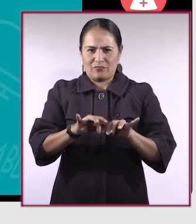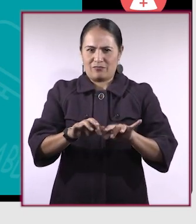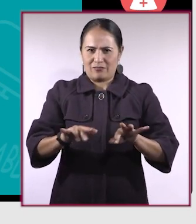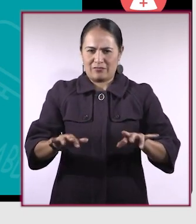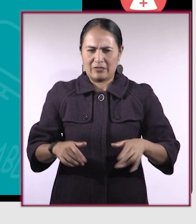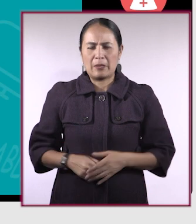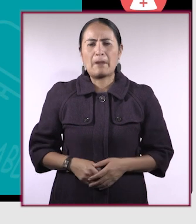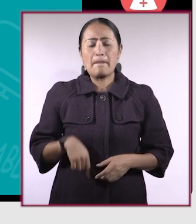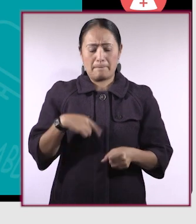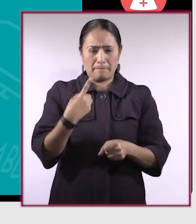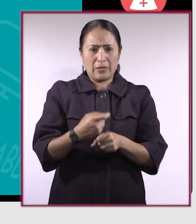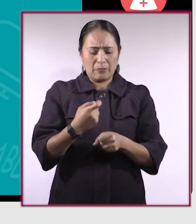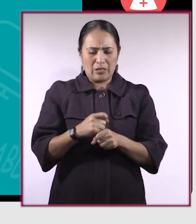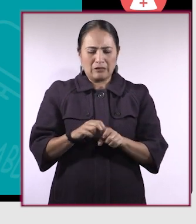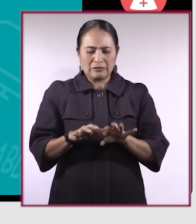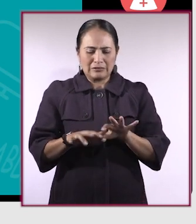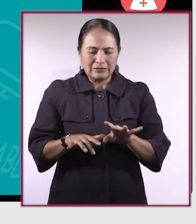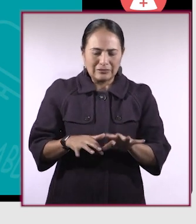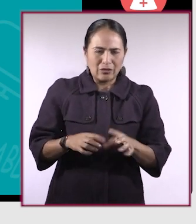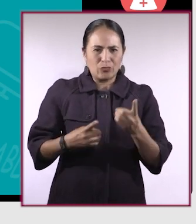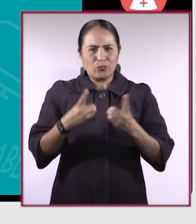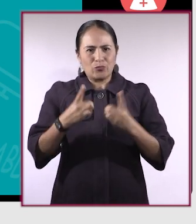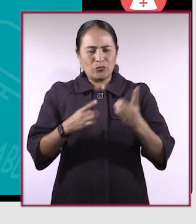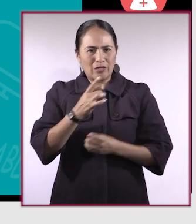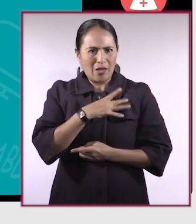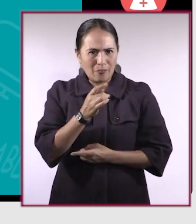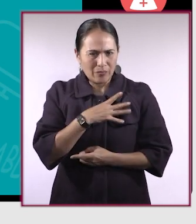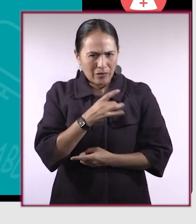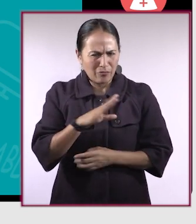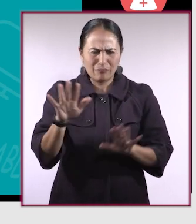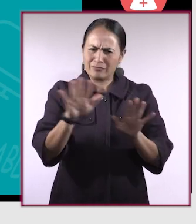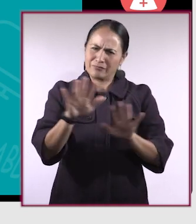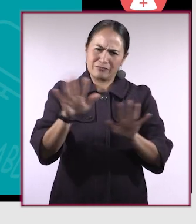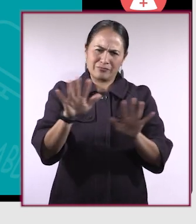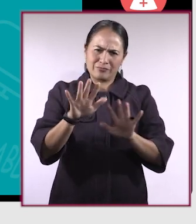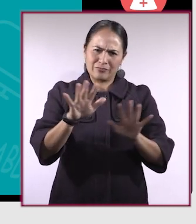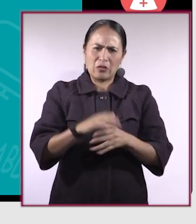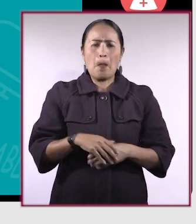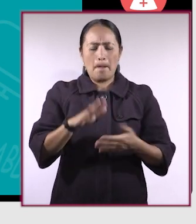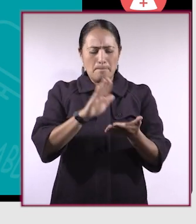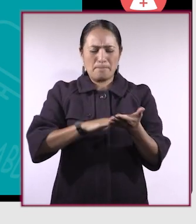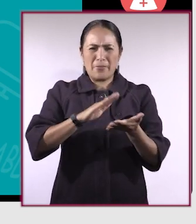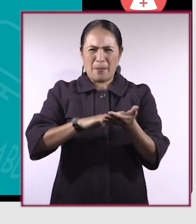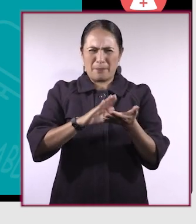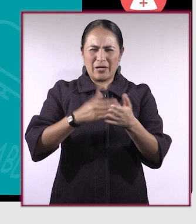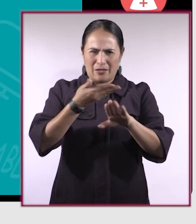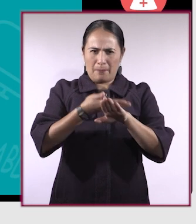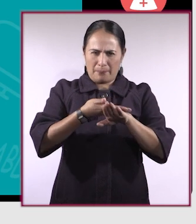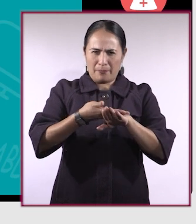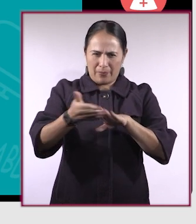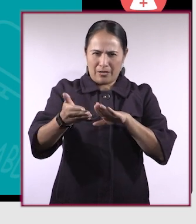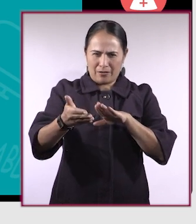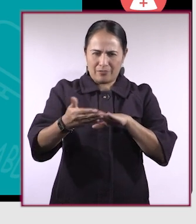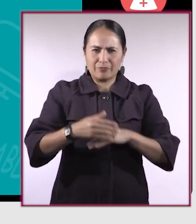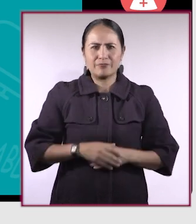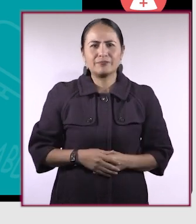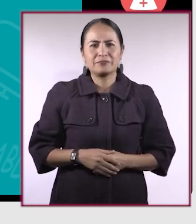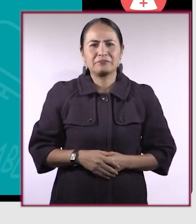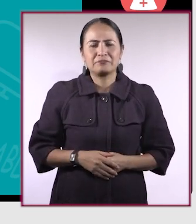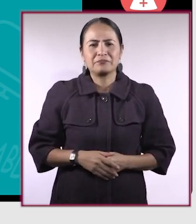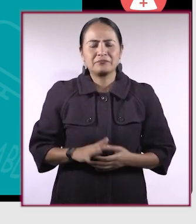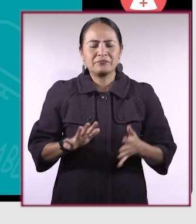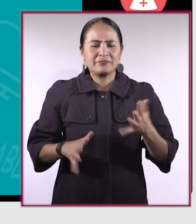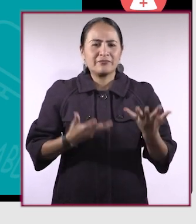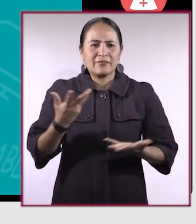a escribir, ¿no? Es una de las cuestiones que vemos una hoja en blanco y es a veces